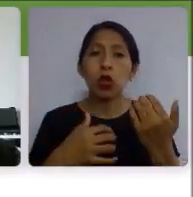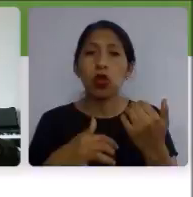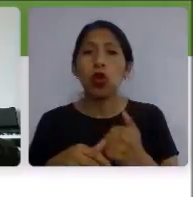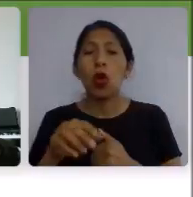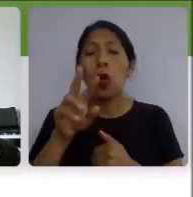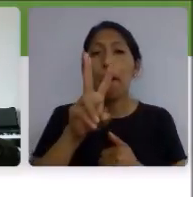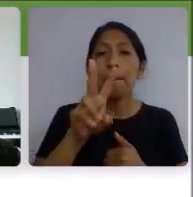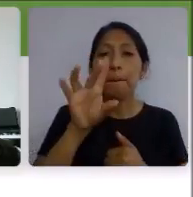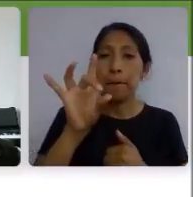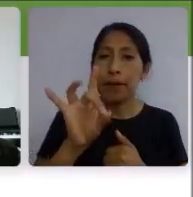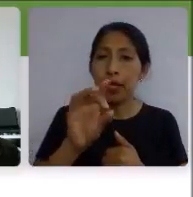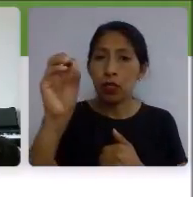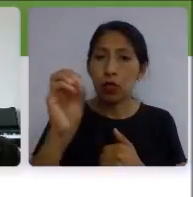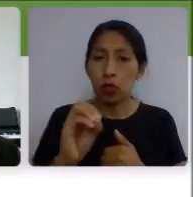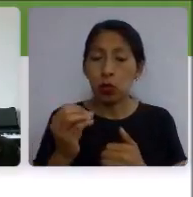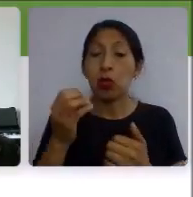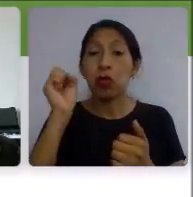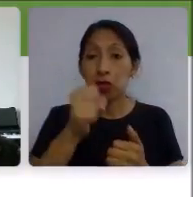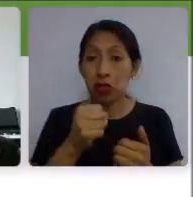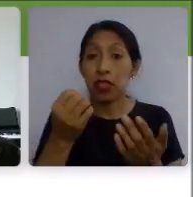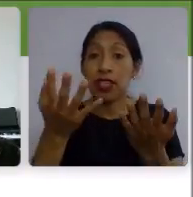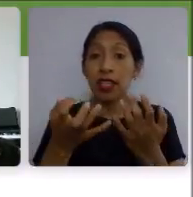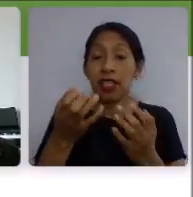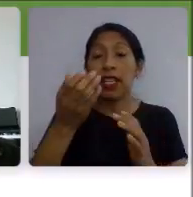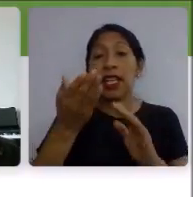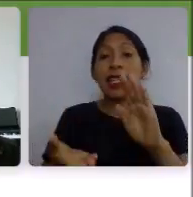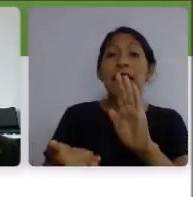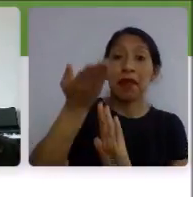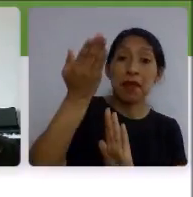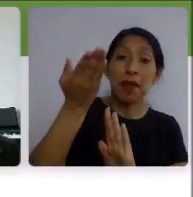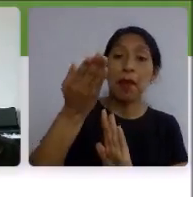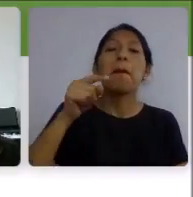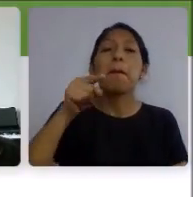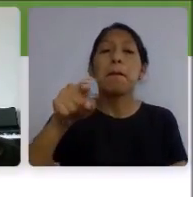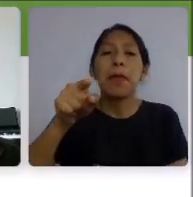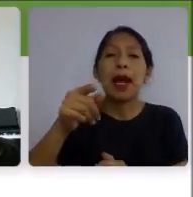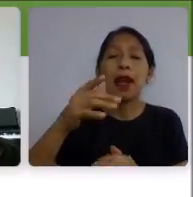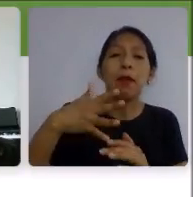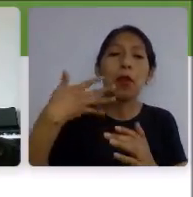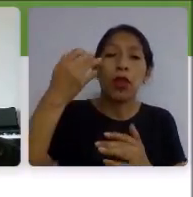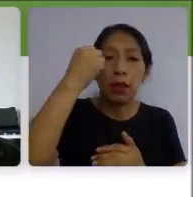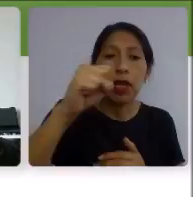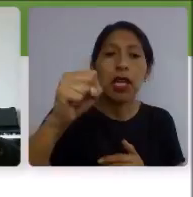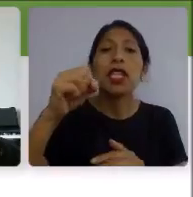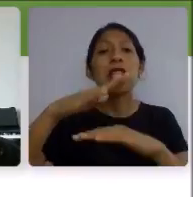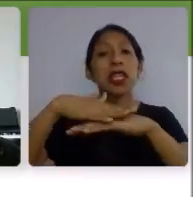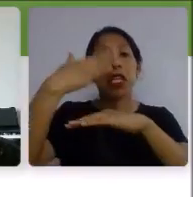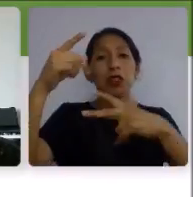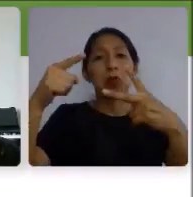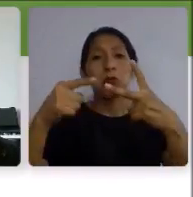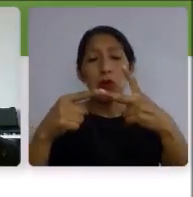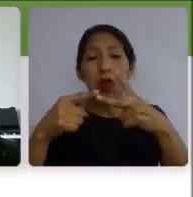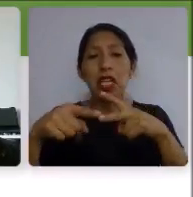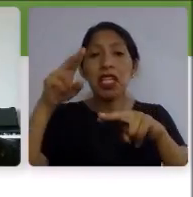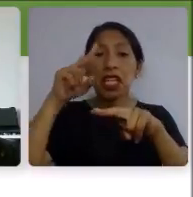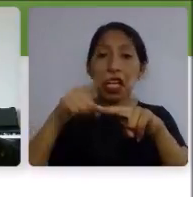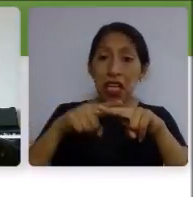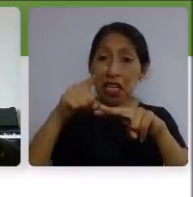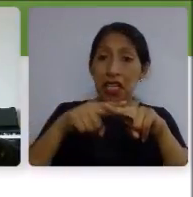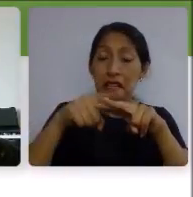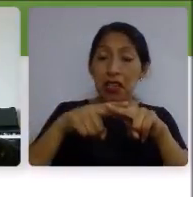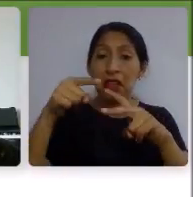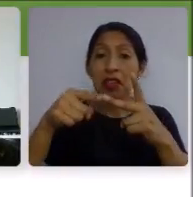lidera en intención de viaje a Latinoamérica. Seguido de Argentina con un 25%, que es el